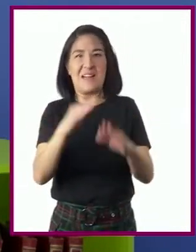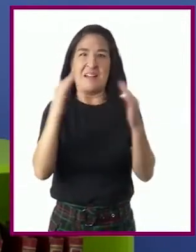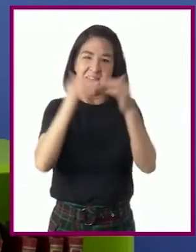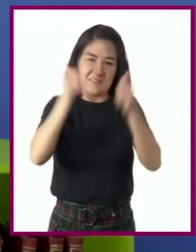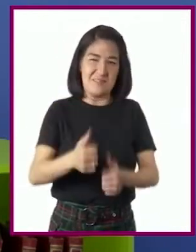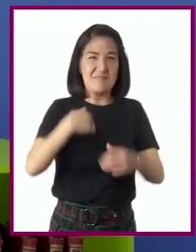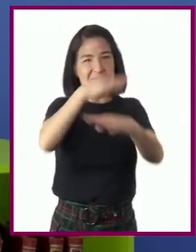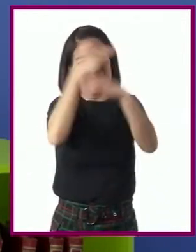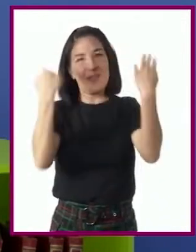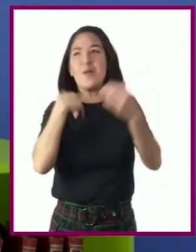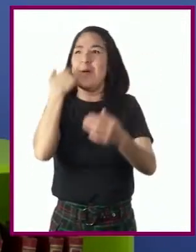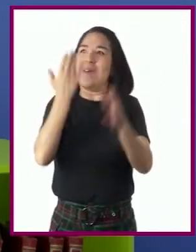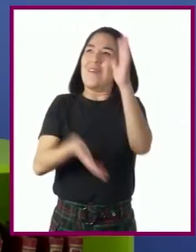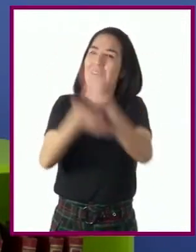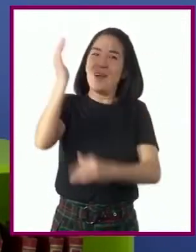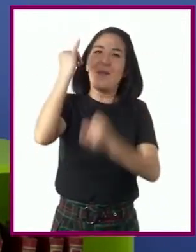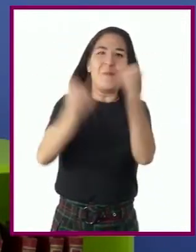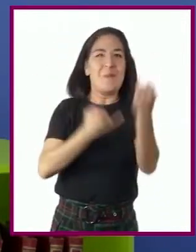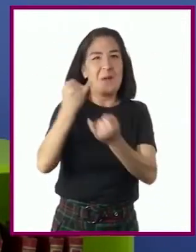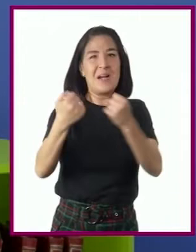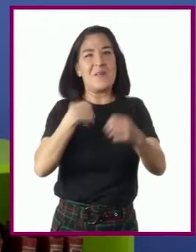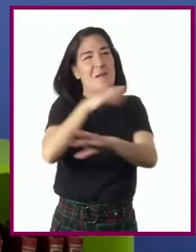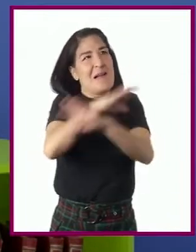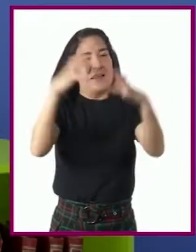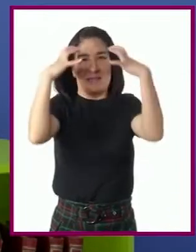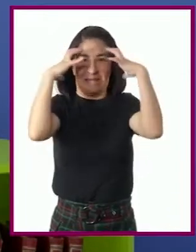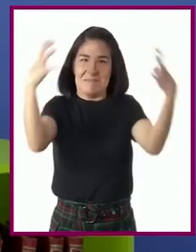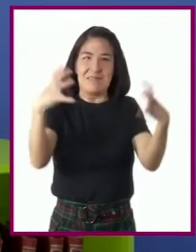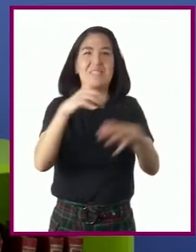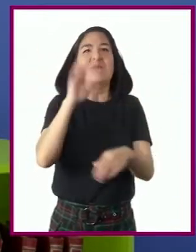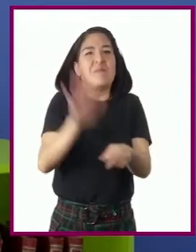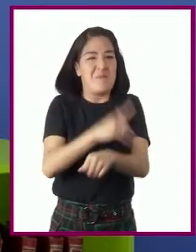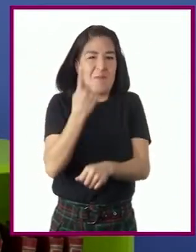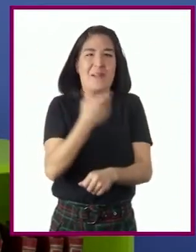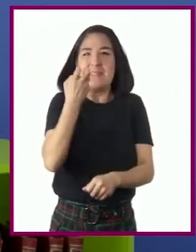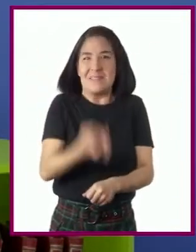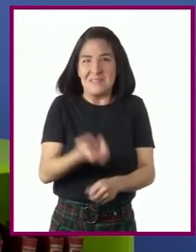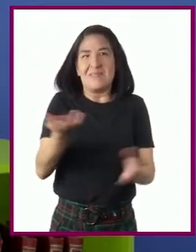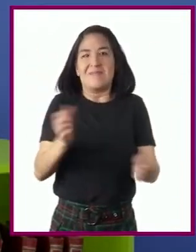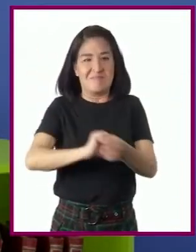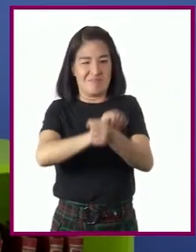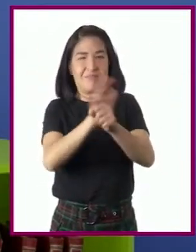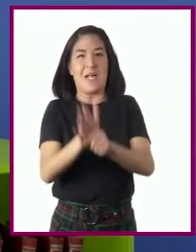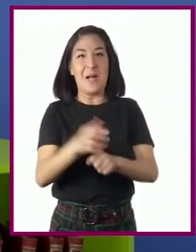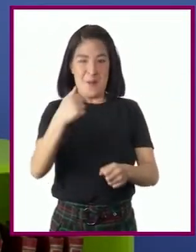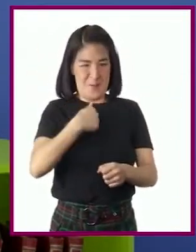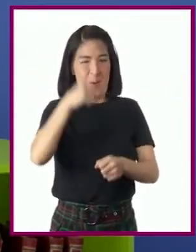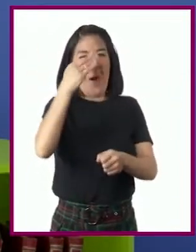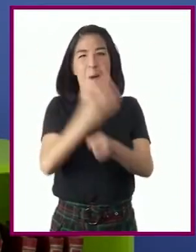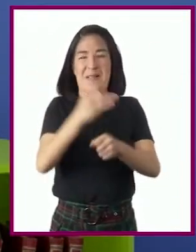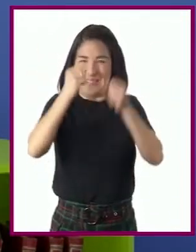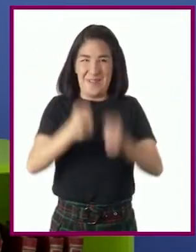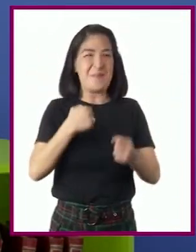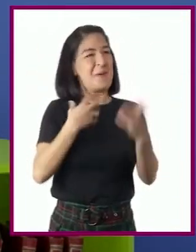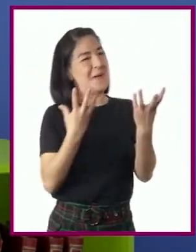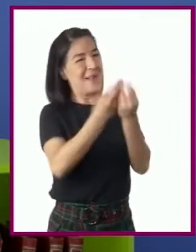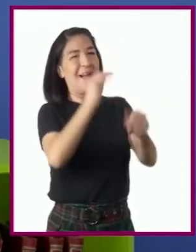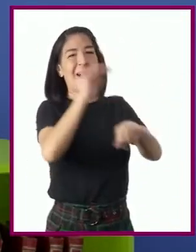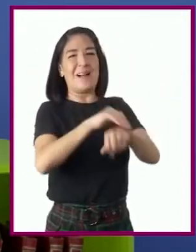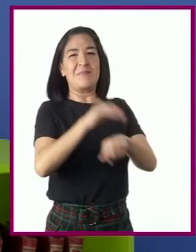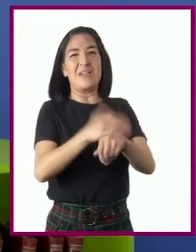quiero salir a jugar, estoy harta, ¿por qué tuvo que pasar esto? Ahorita podría estar con mis amigas.